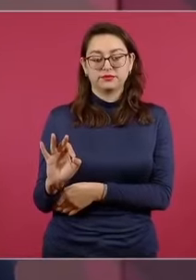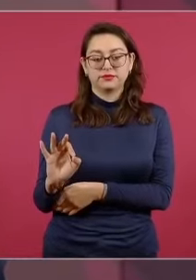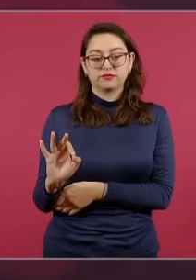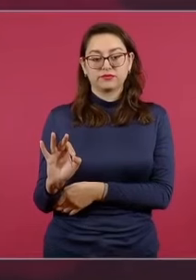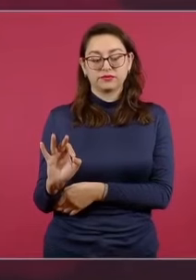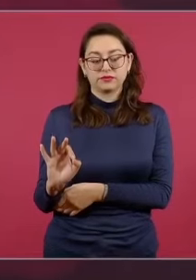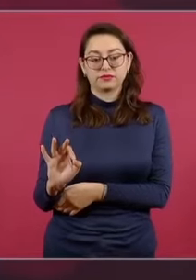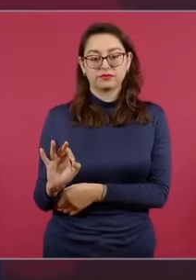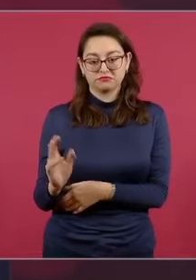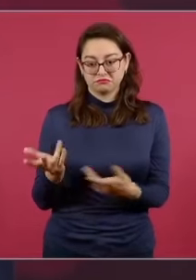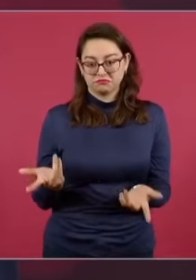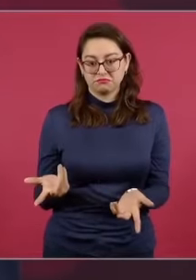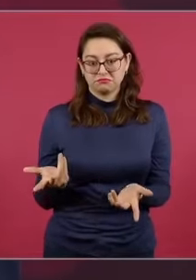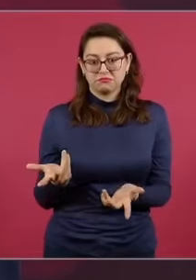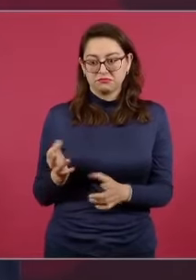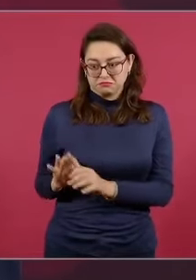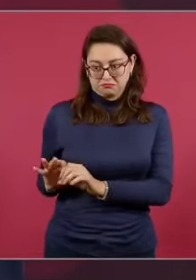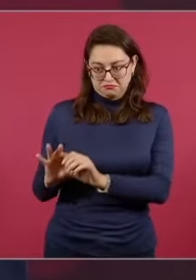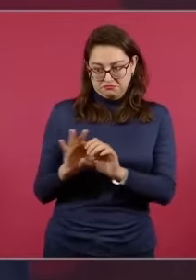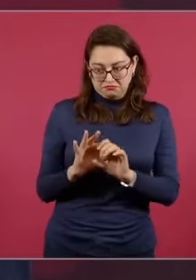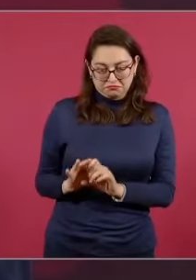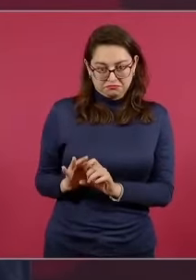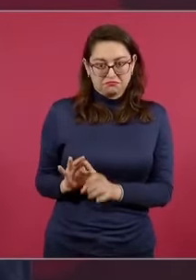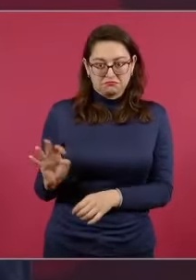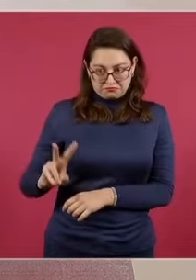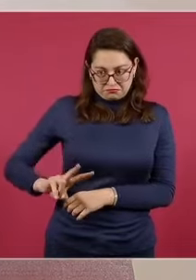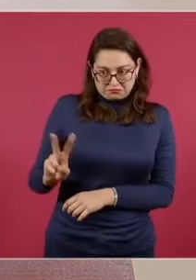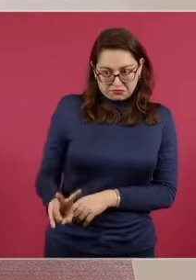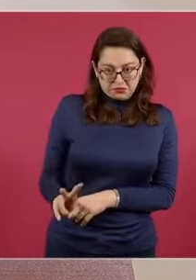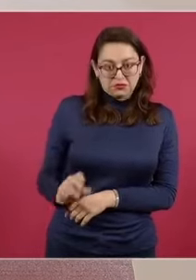que tenga valor legal,